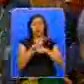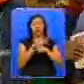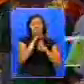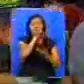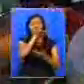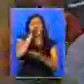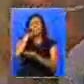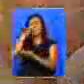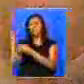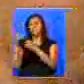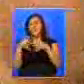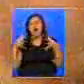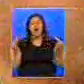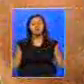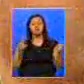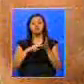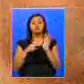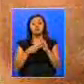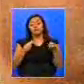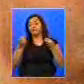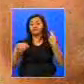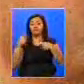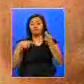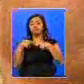ser una cooperación